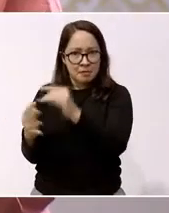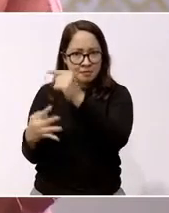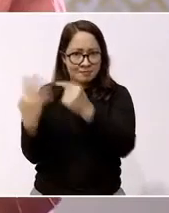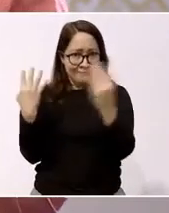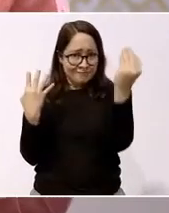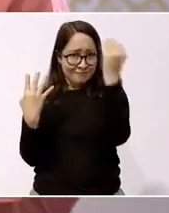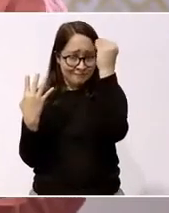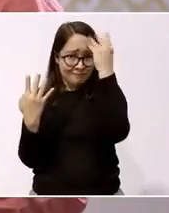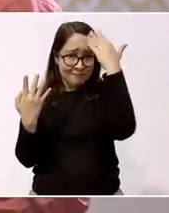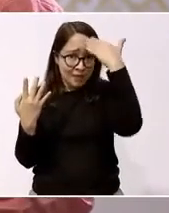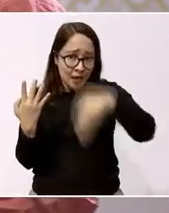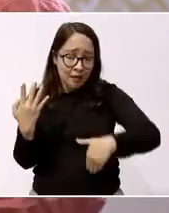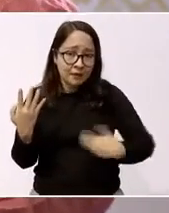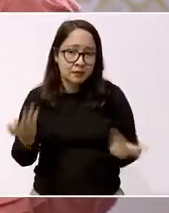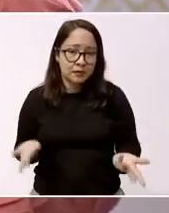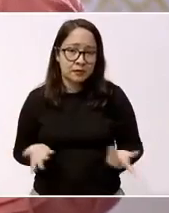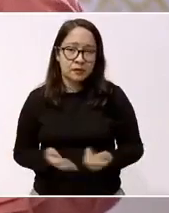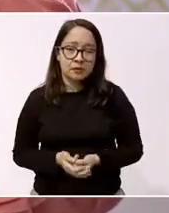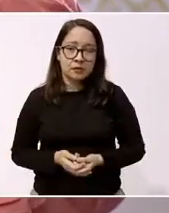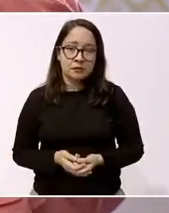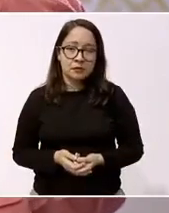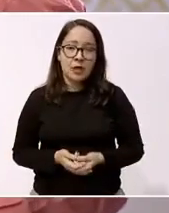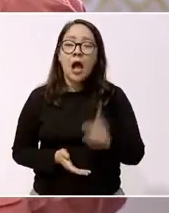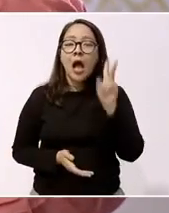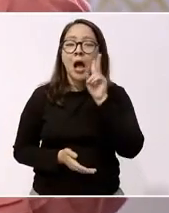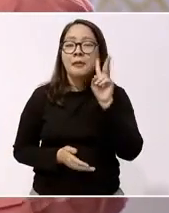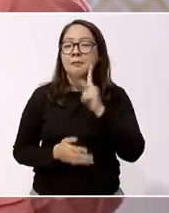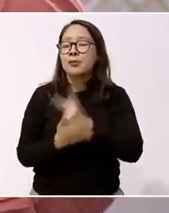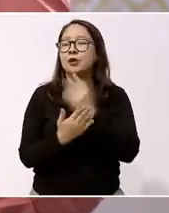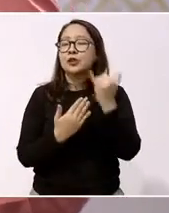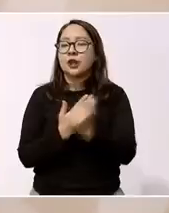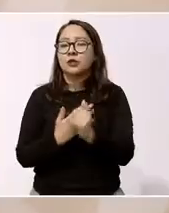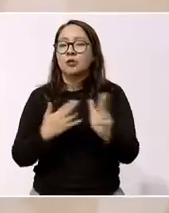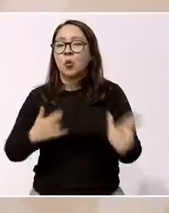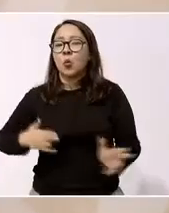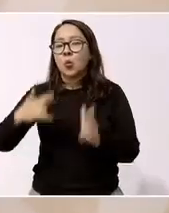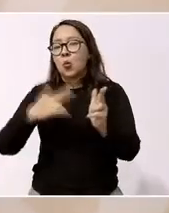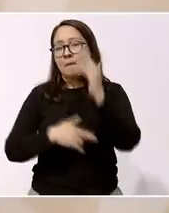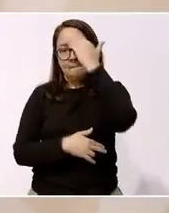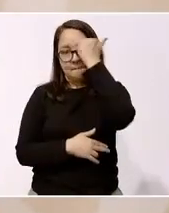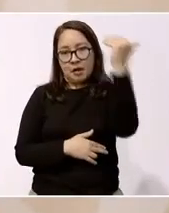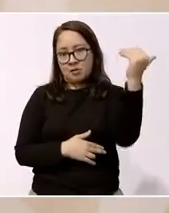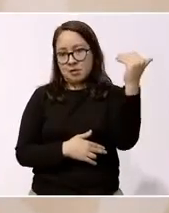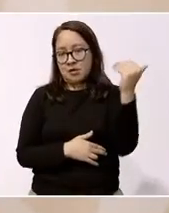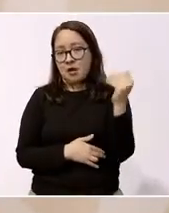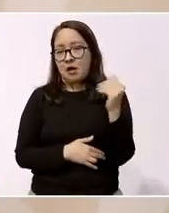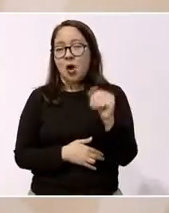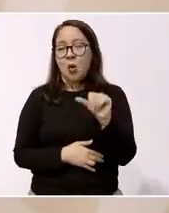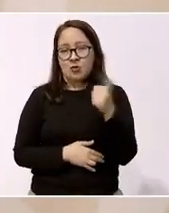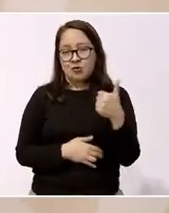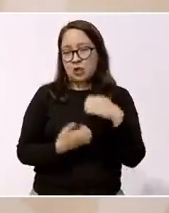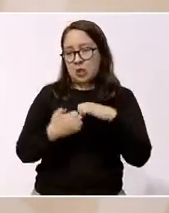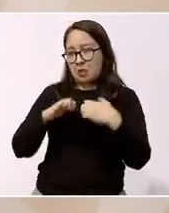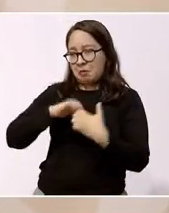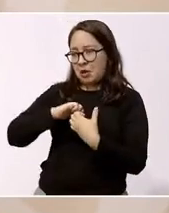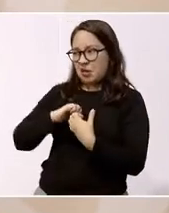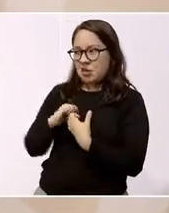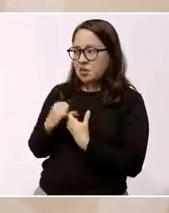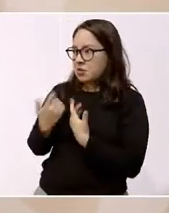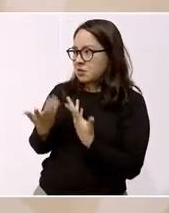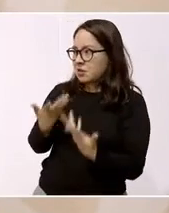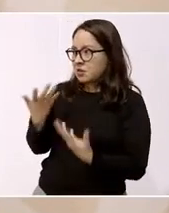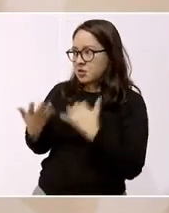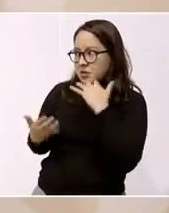cuánto critican al Tren Maya los conservadores corruptos.